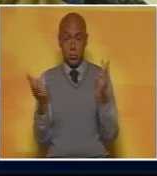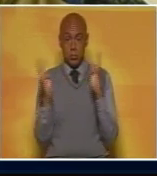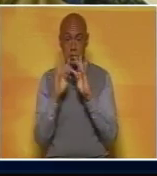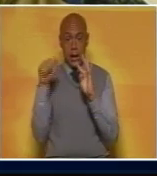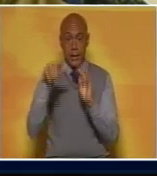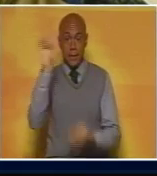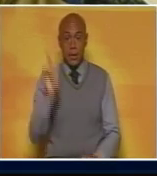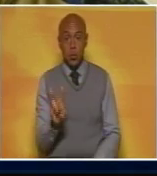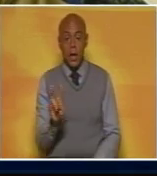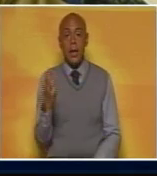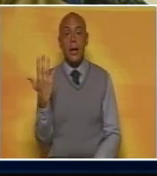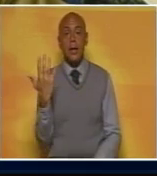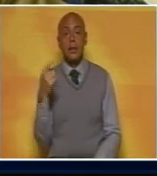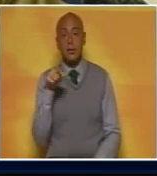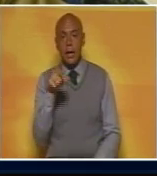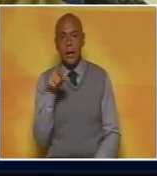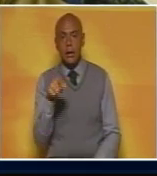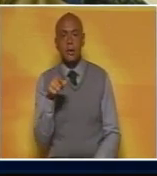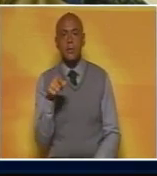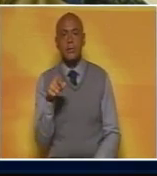venido haciendo, que se están